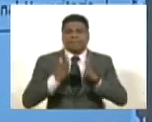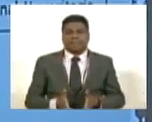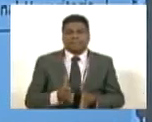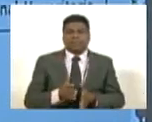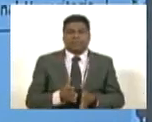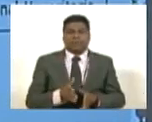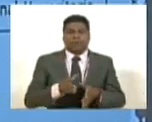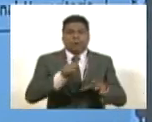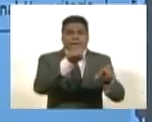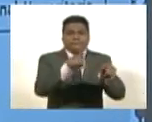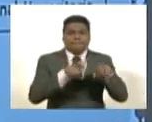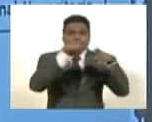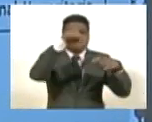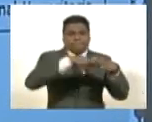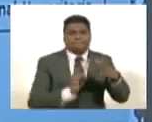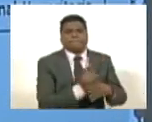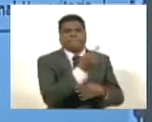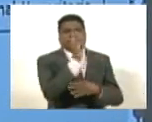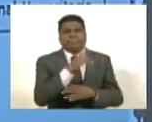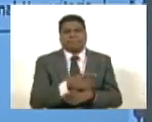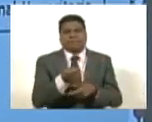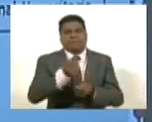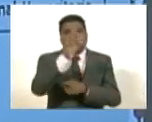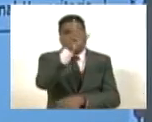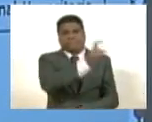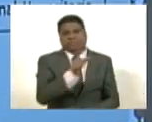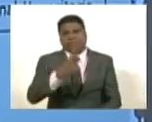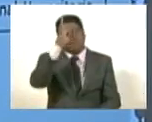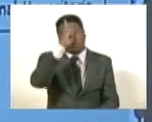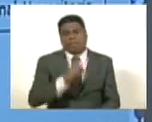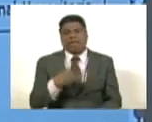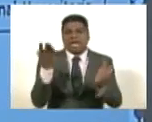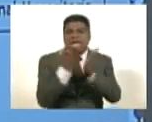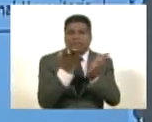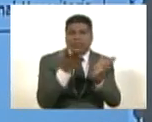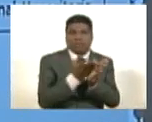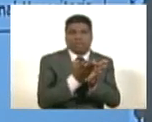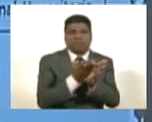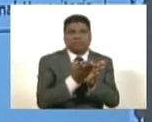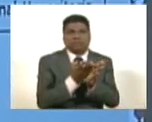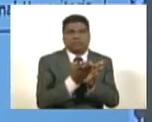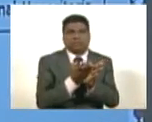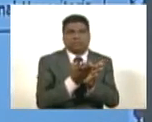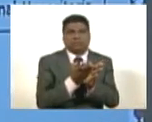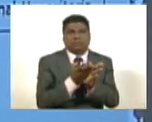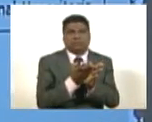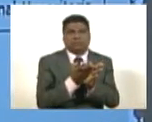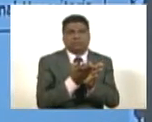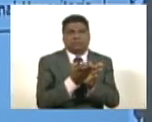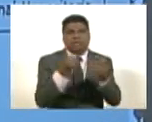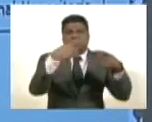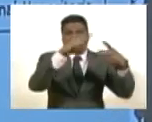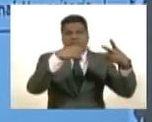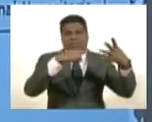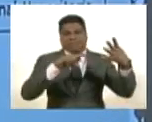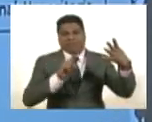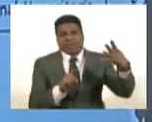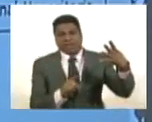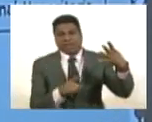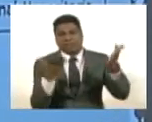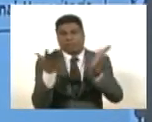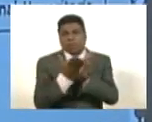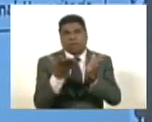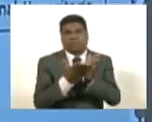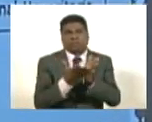pescadoras y pescadores, personas con discapacidad y los estudiantes provenientes de las distintas modalidades de